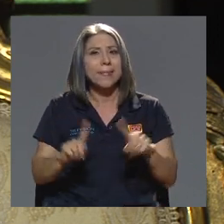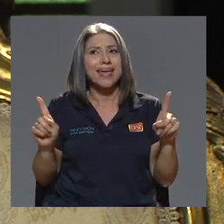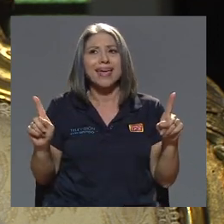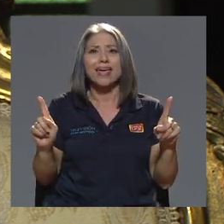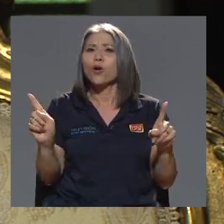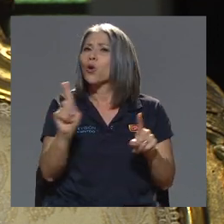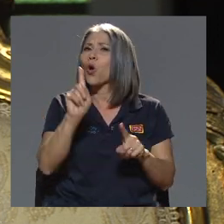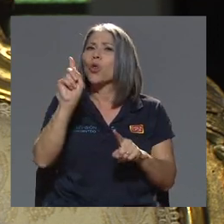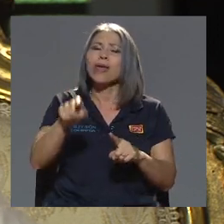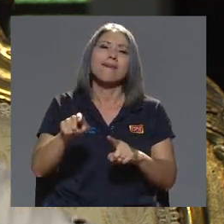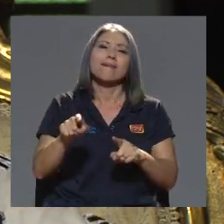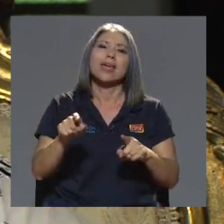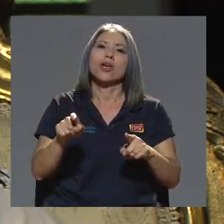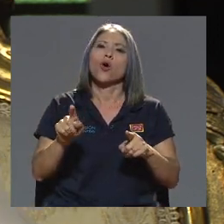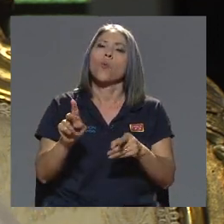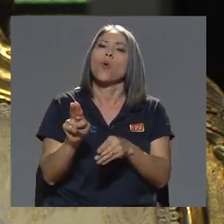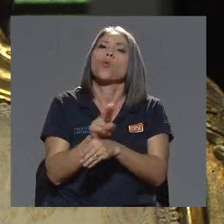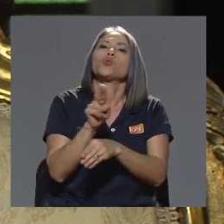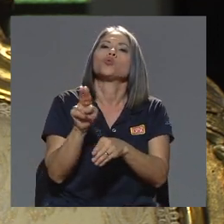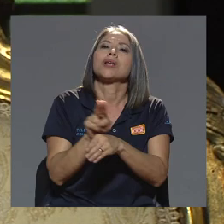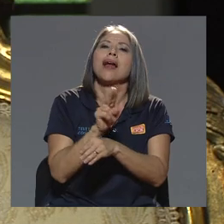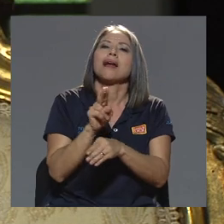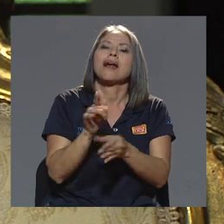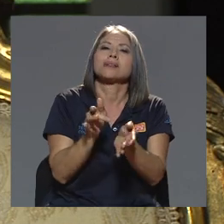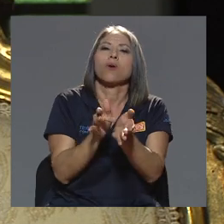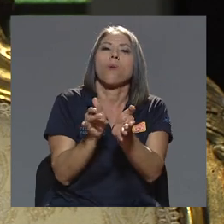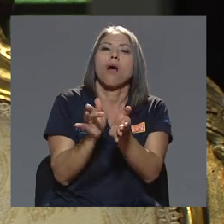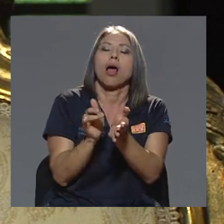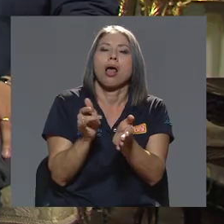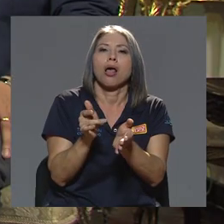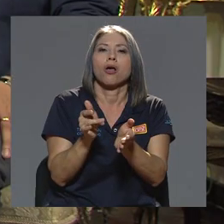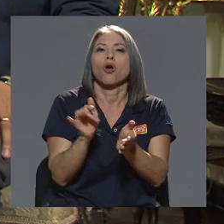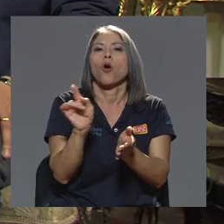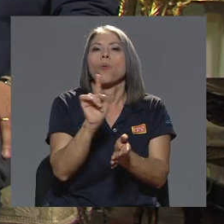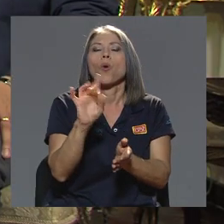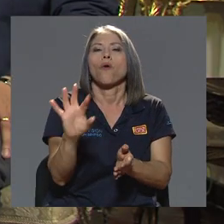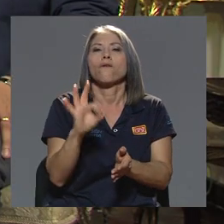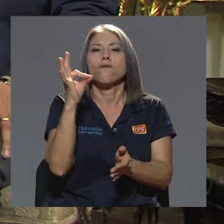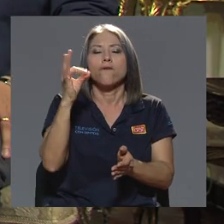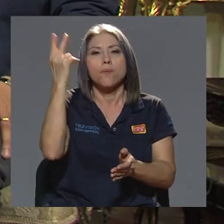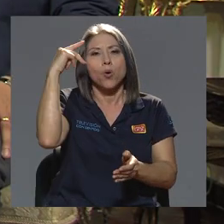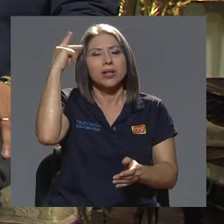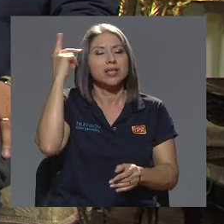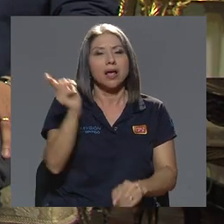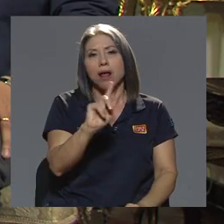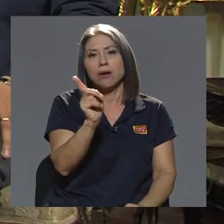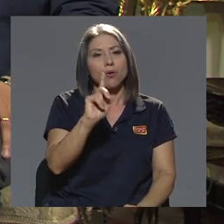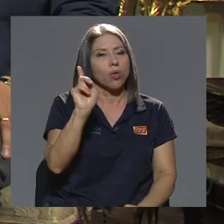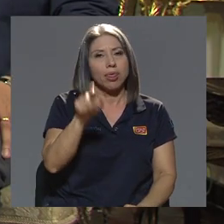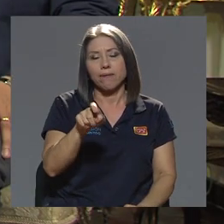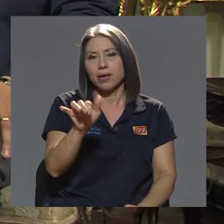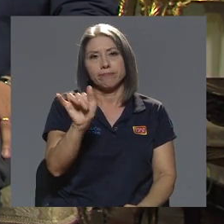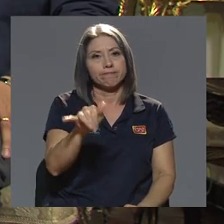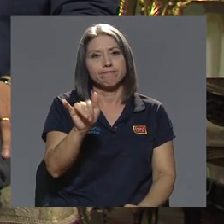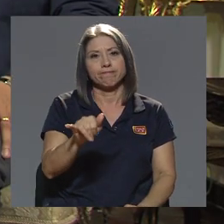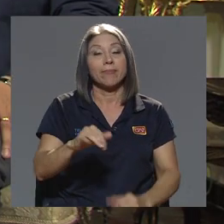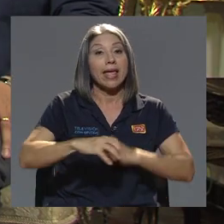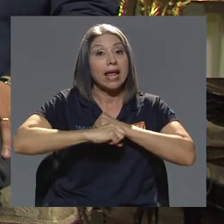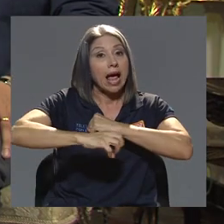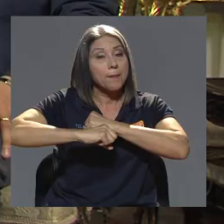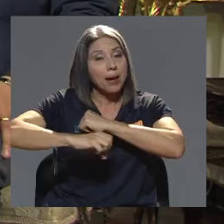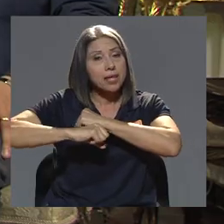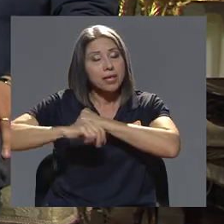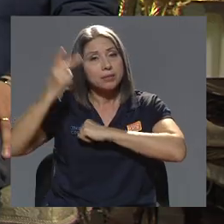que usarlas como arma política, tampoco. Eso no debe de ser. Las campañas